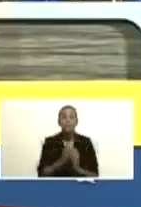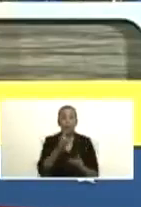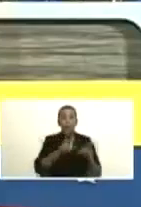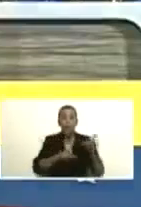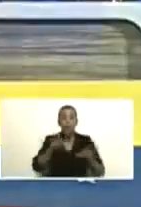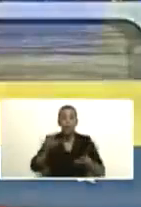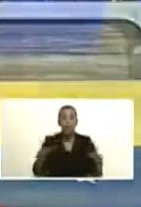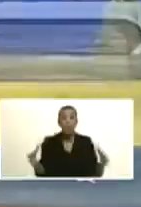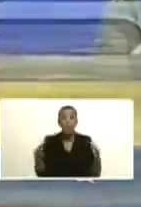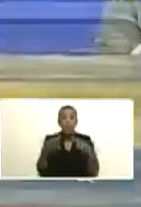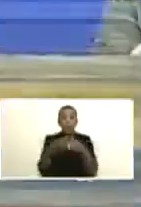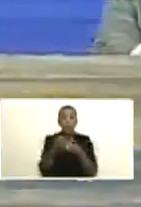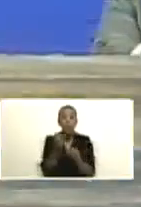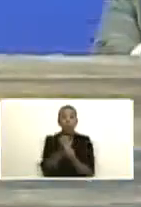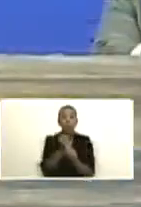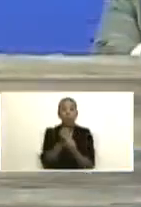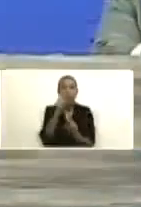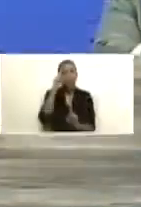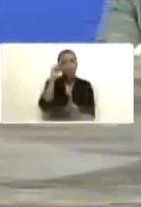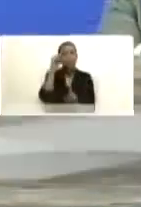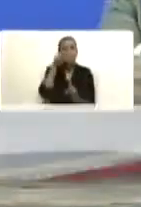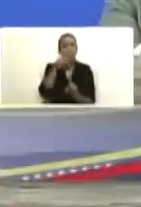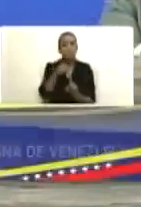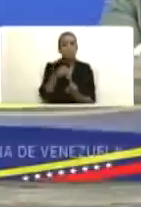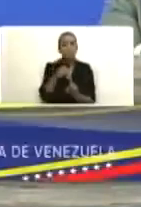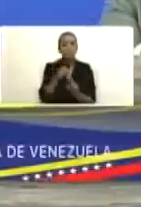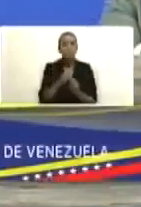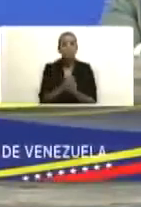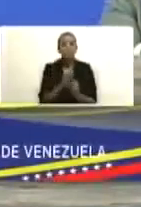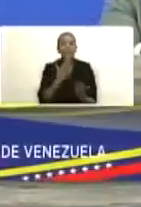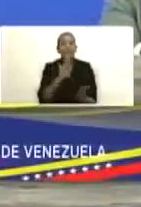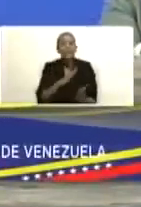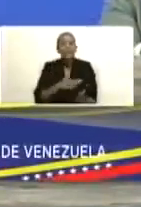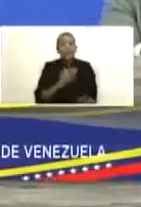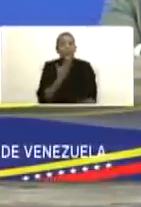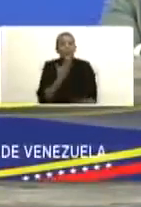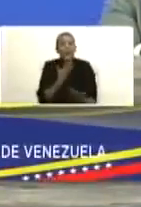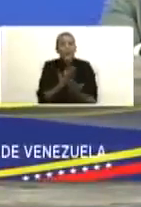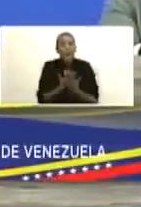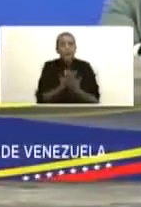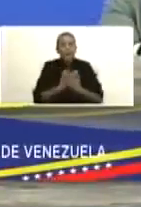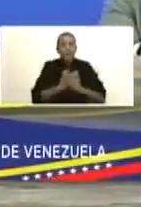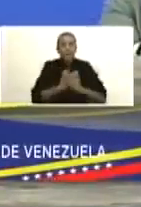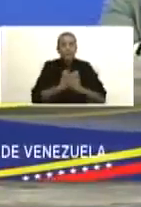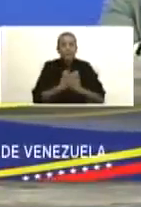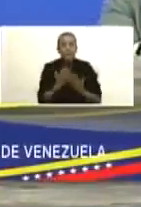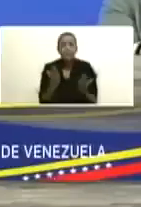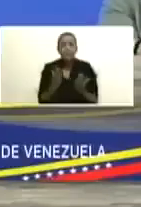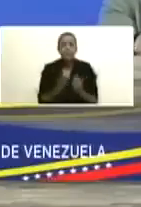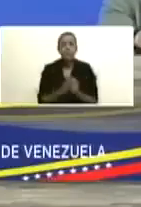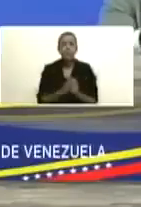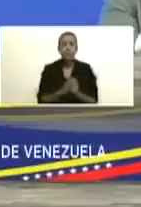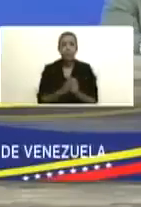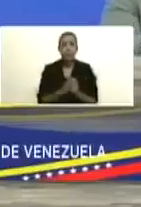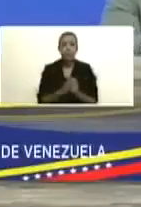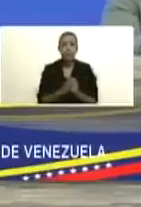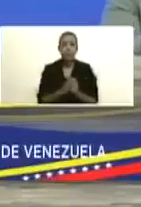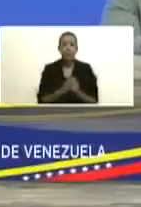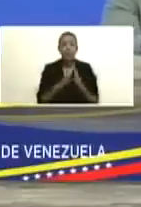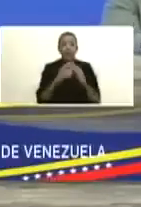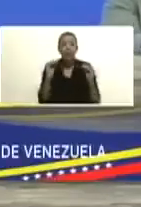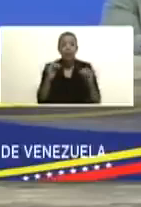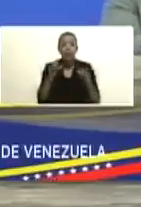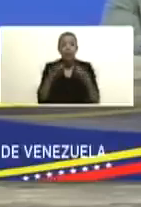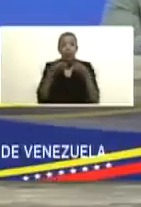reunión de trabajo quiero agradecer a todos los